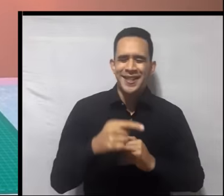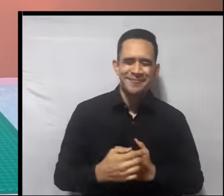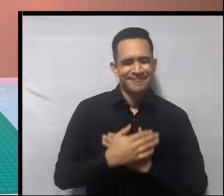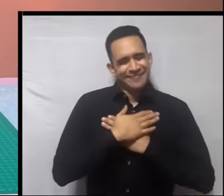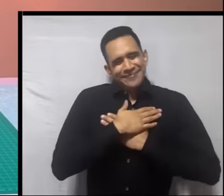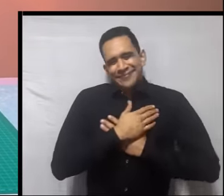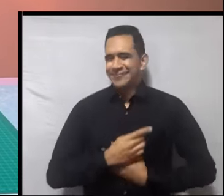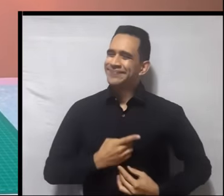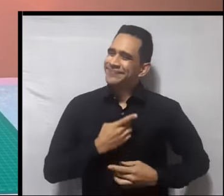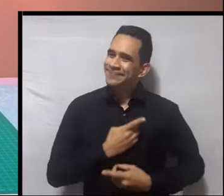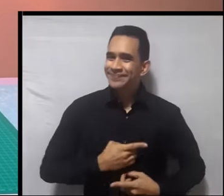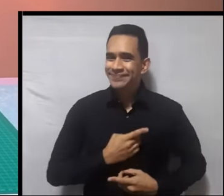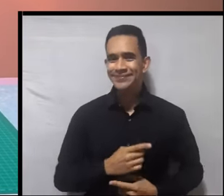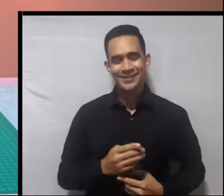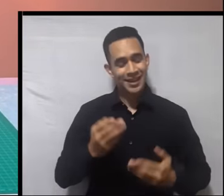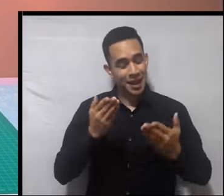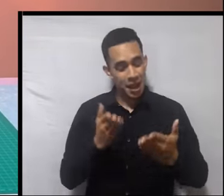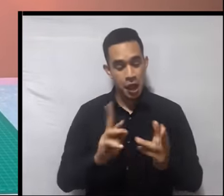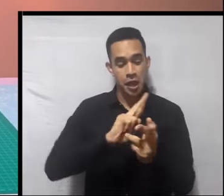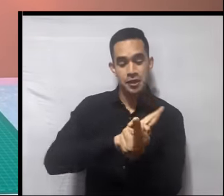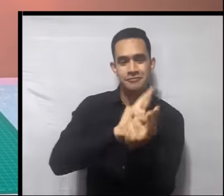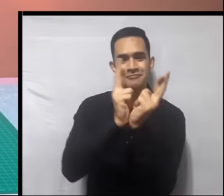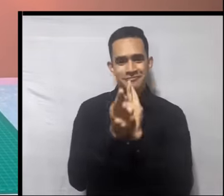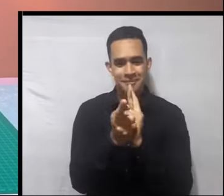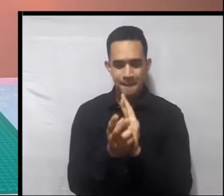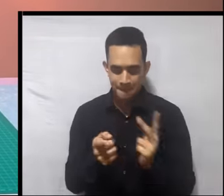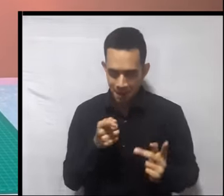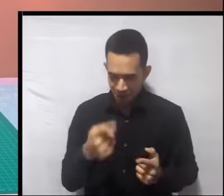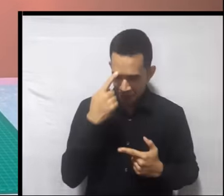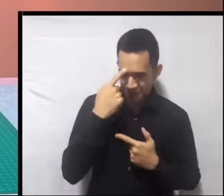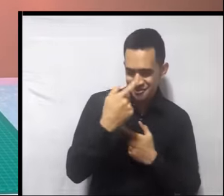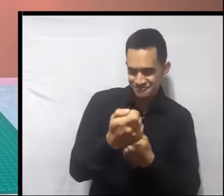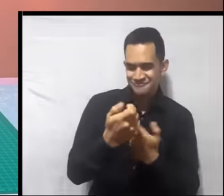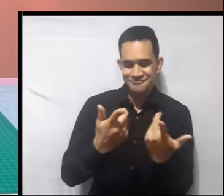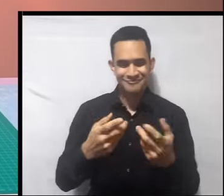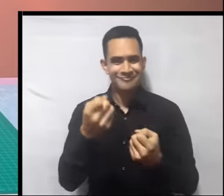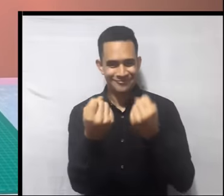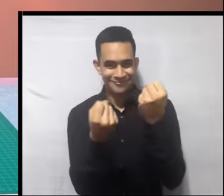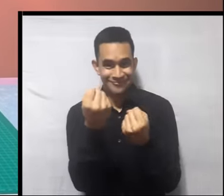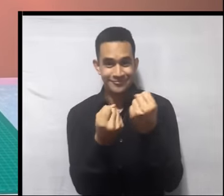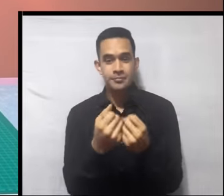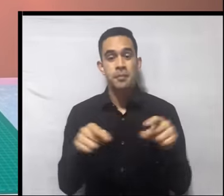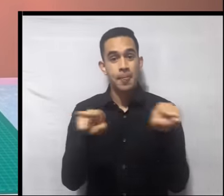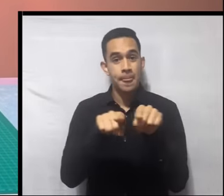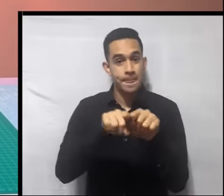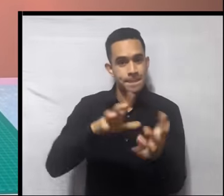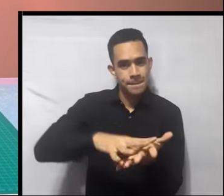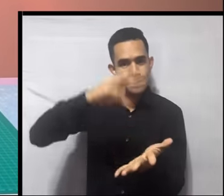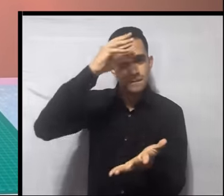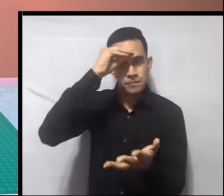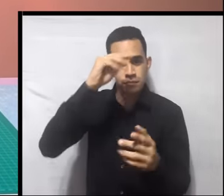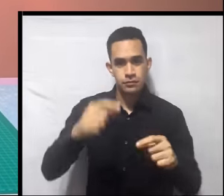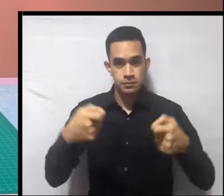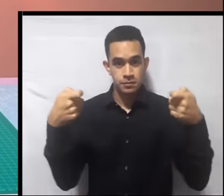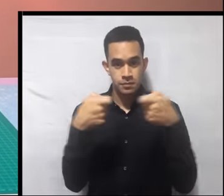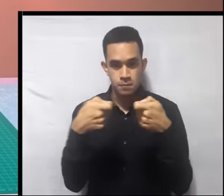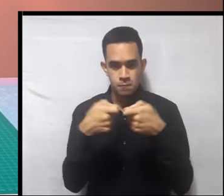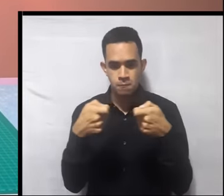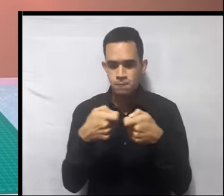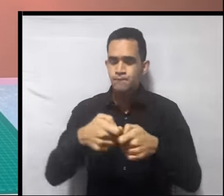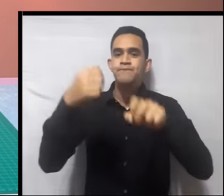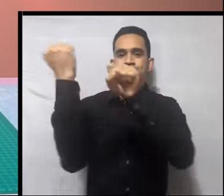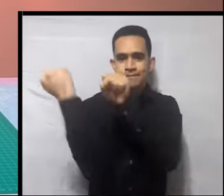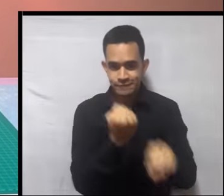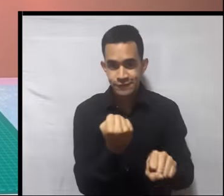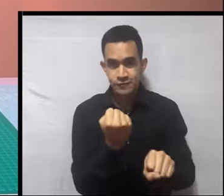Espero que te hayas divertido utilizando el reciclaje para construir este curioso carrito, a la vez haber aprendido sobre la energía potencial.